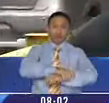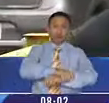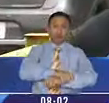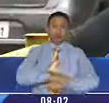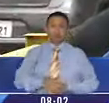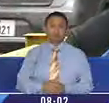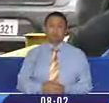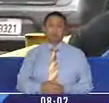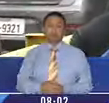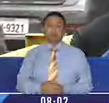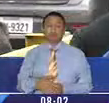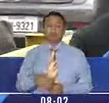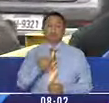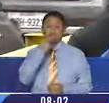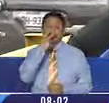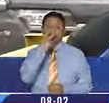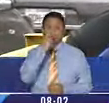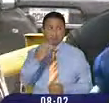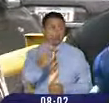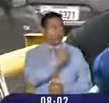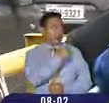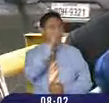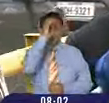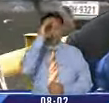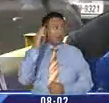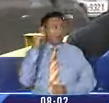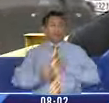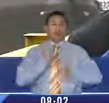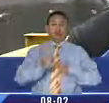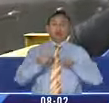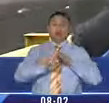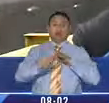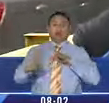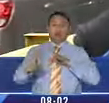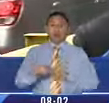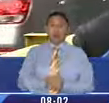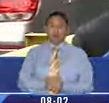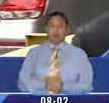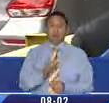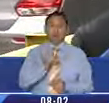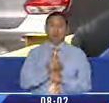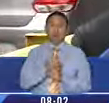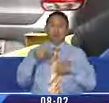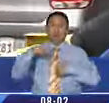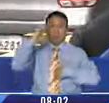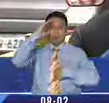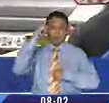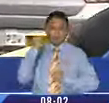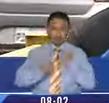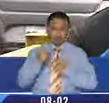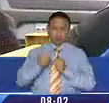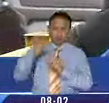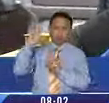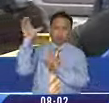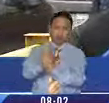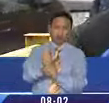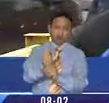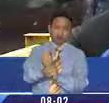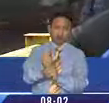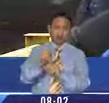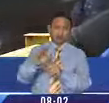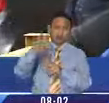Al evidenciar la presencia policial, tratan de salir en precipitada carrera, por lo cual se procede a parar su marcha, a proceder